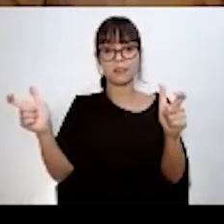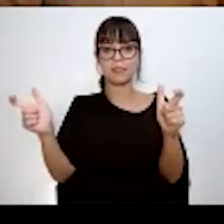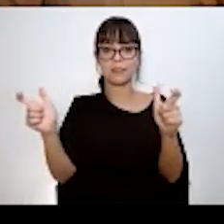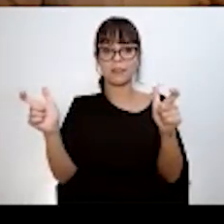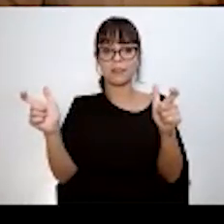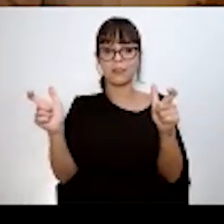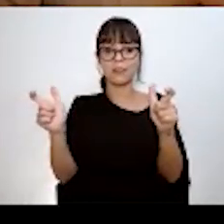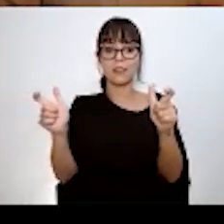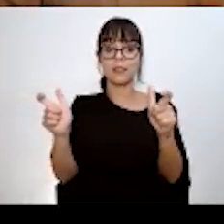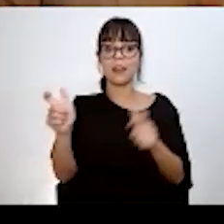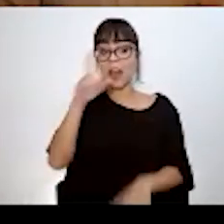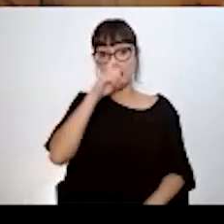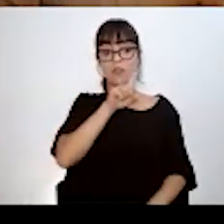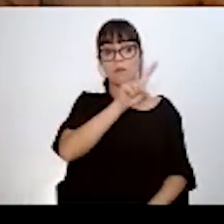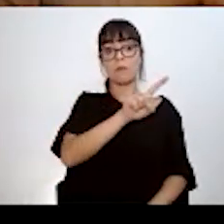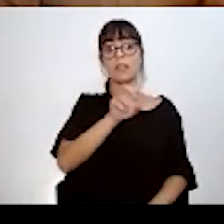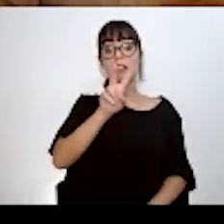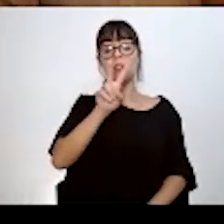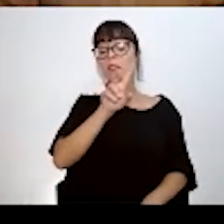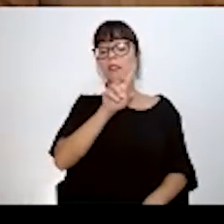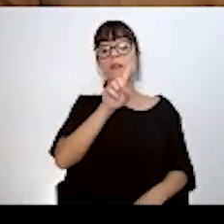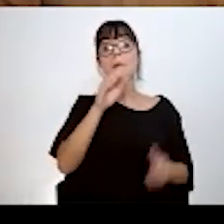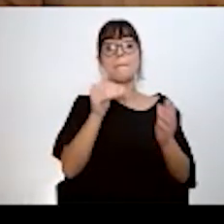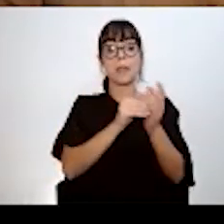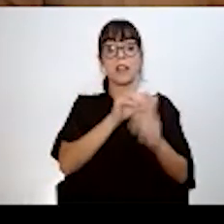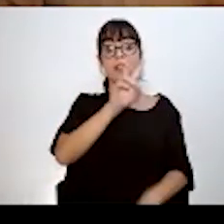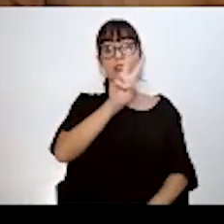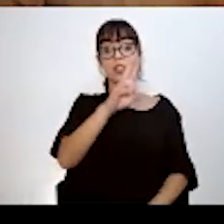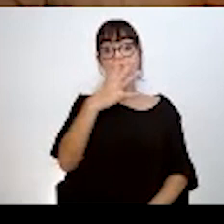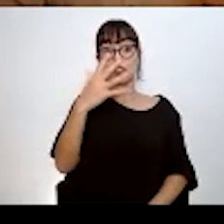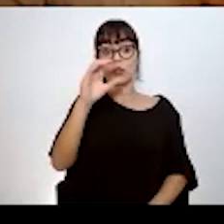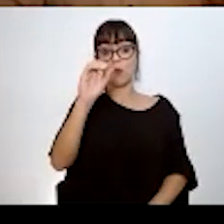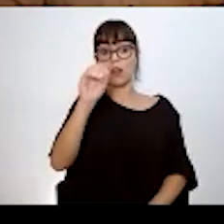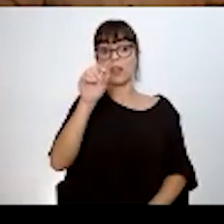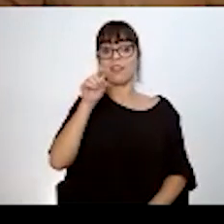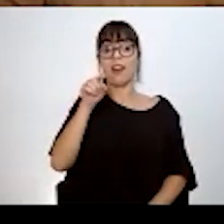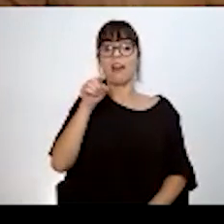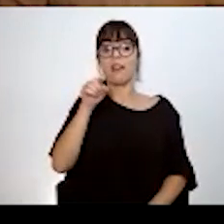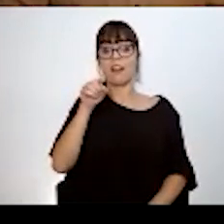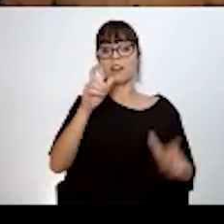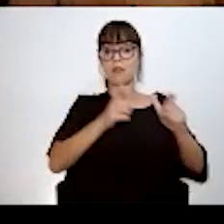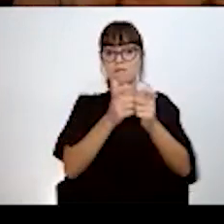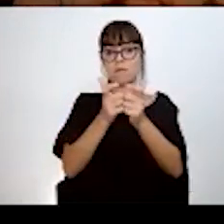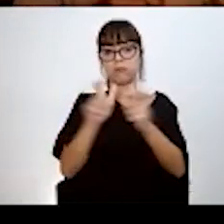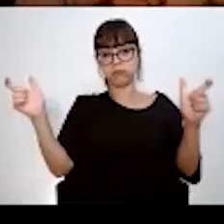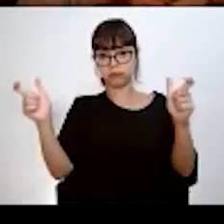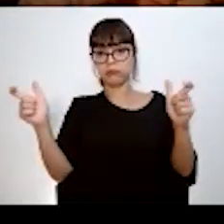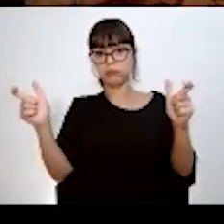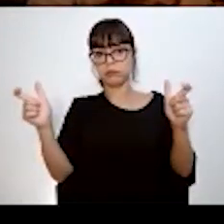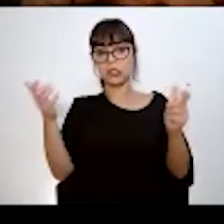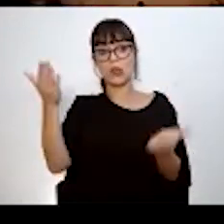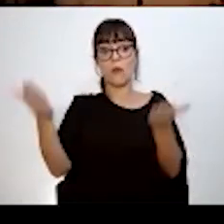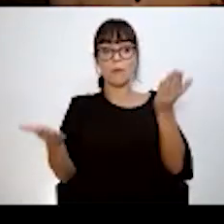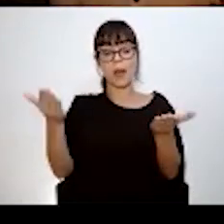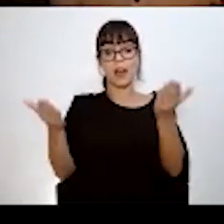del 1250 aproximadamente marca una diferencia estadísticamente significativa con respecto a un modelo exponencial. Es decir,